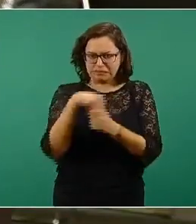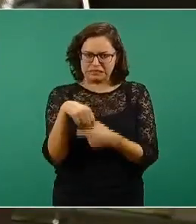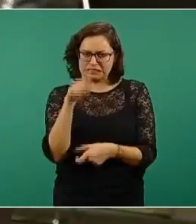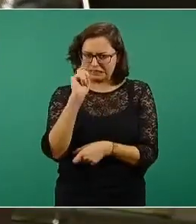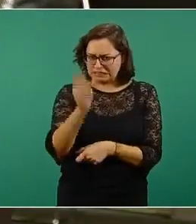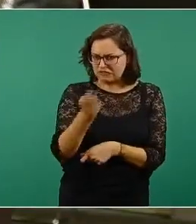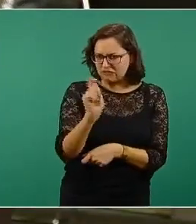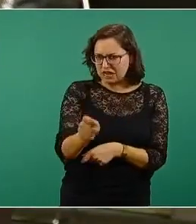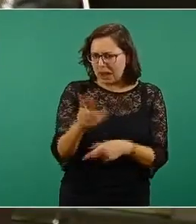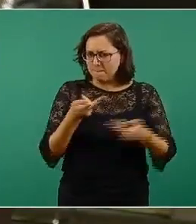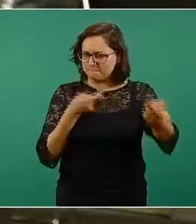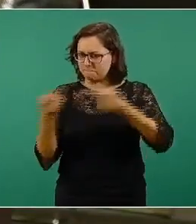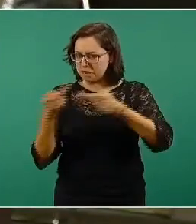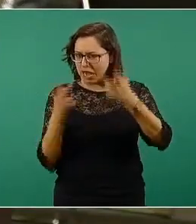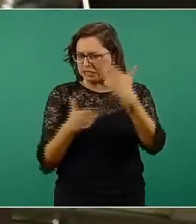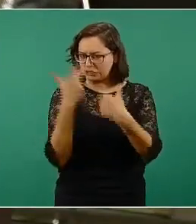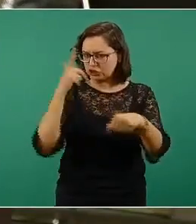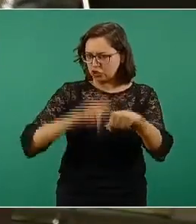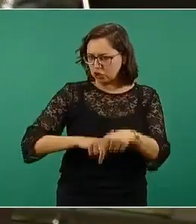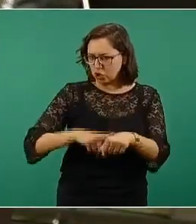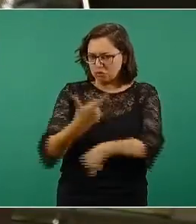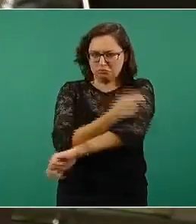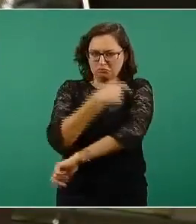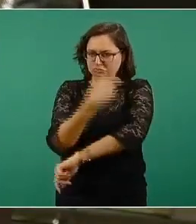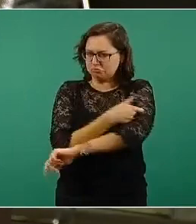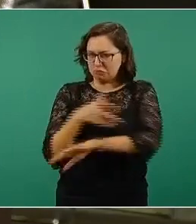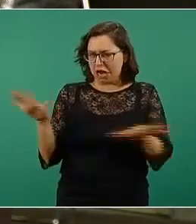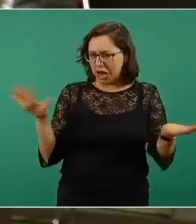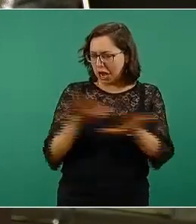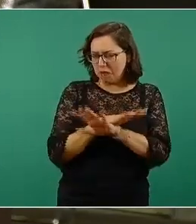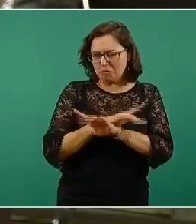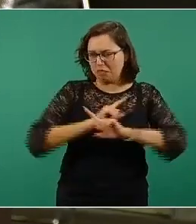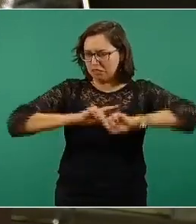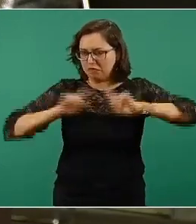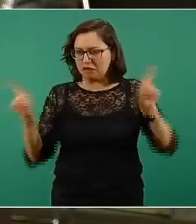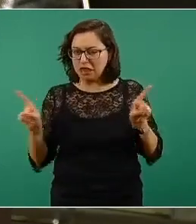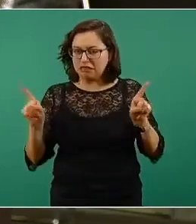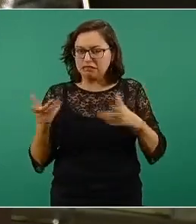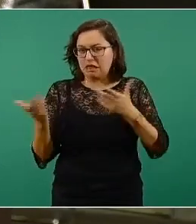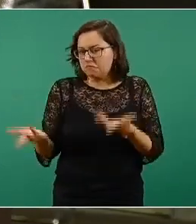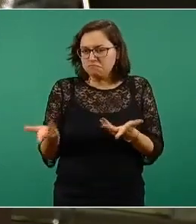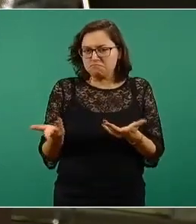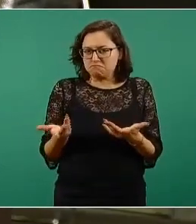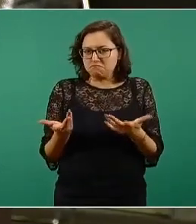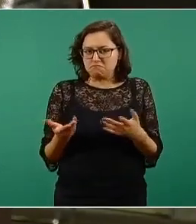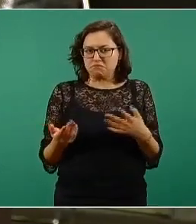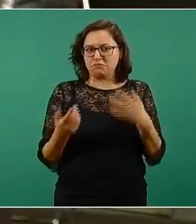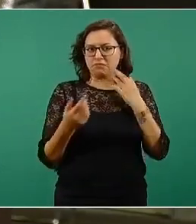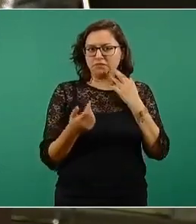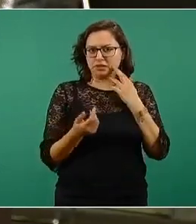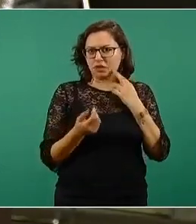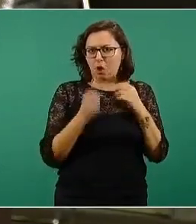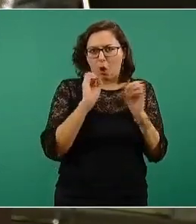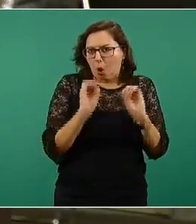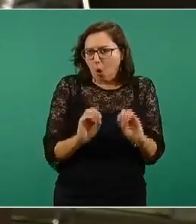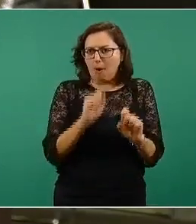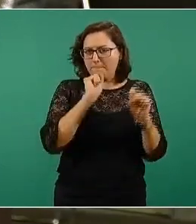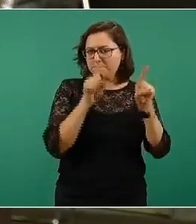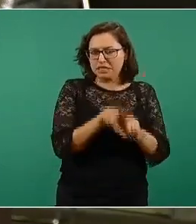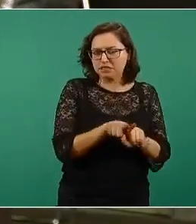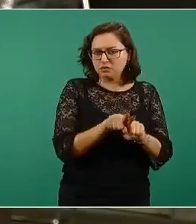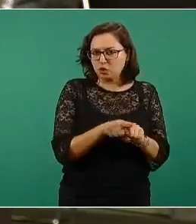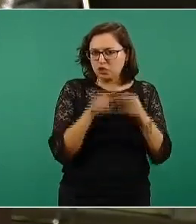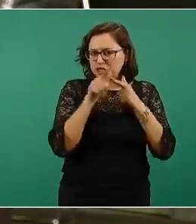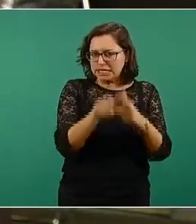seguiría el esquema tradicional, es decir, adultos mayores, luego de 59 a 50,